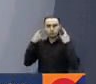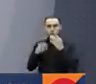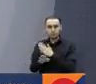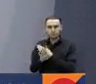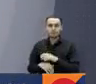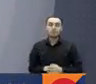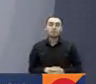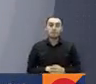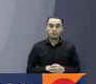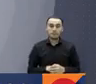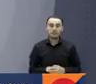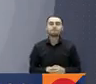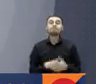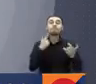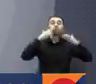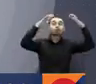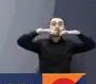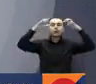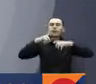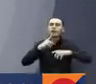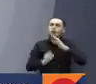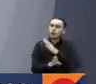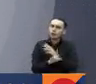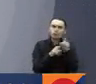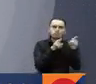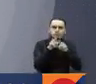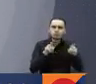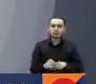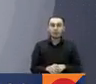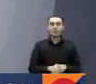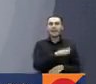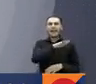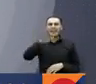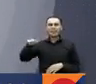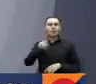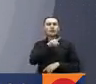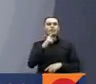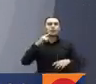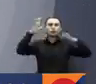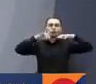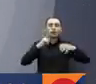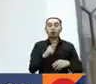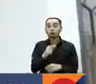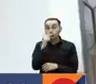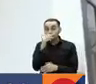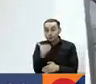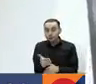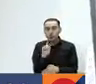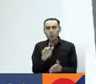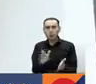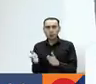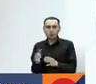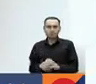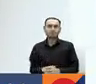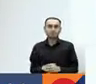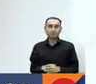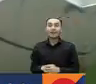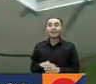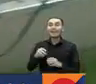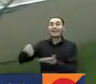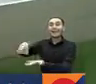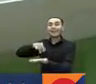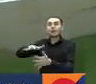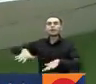Lluvias continúan generando estragos. En Tarazá, Antioquia, un niño murió por el desbordamiento del río Cauca. Y en Malambo, Atlántico,